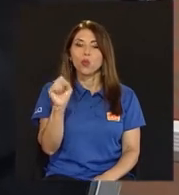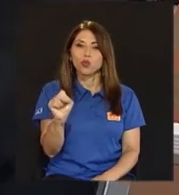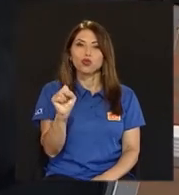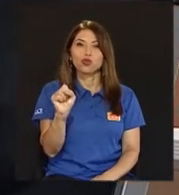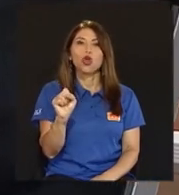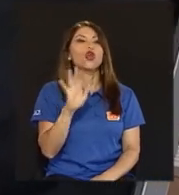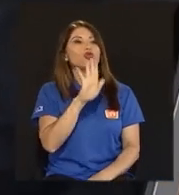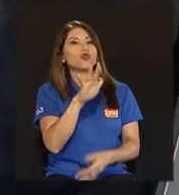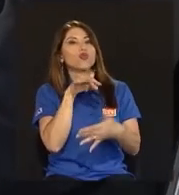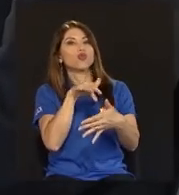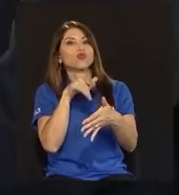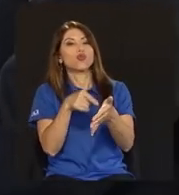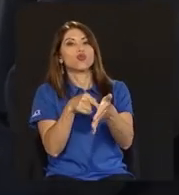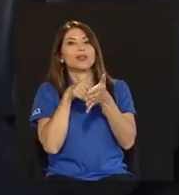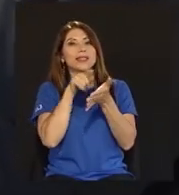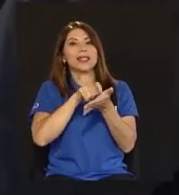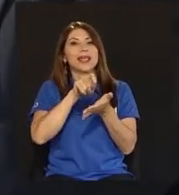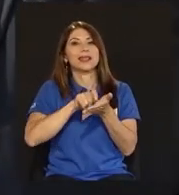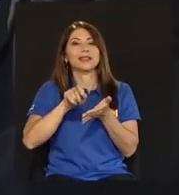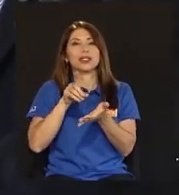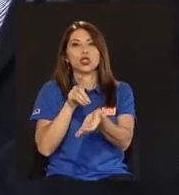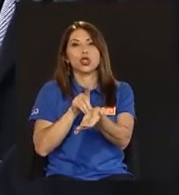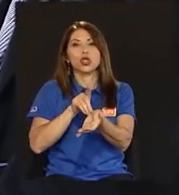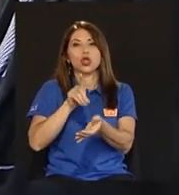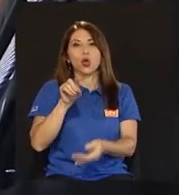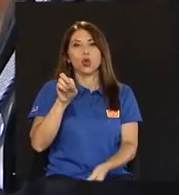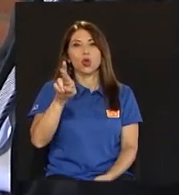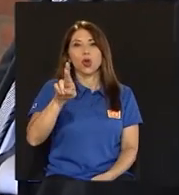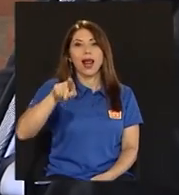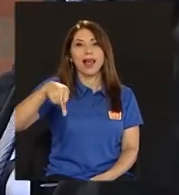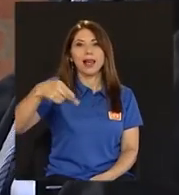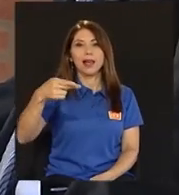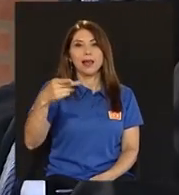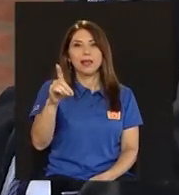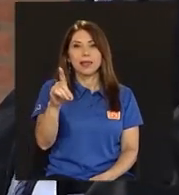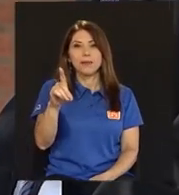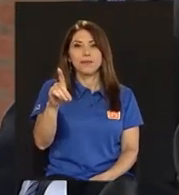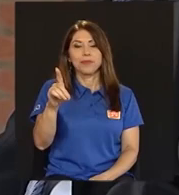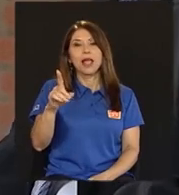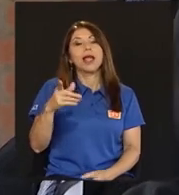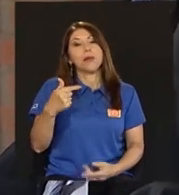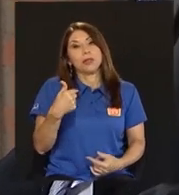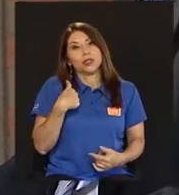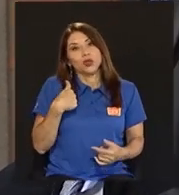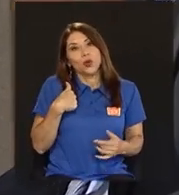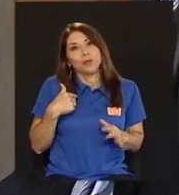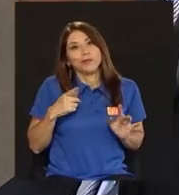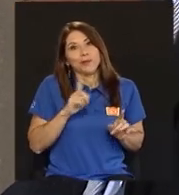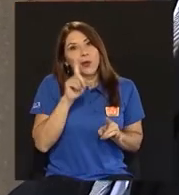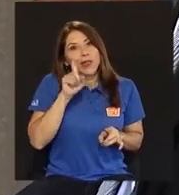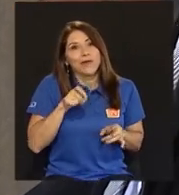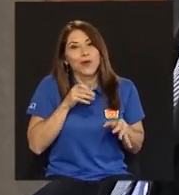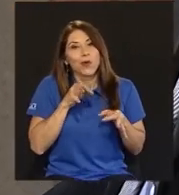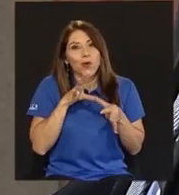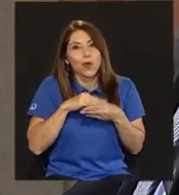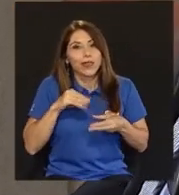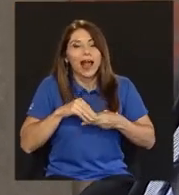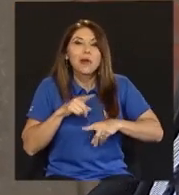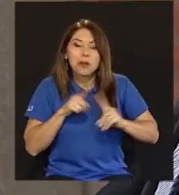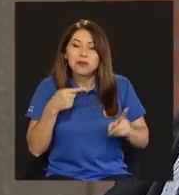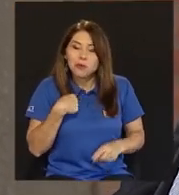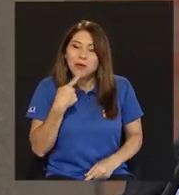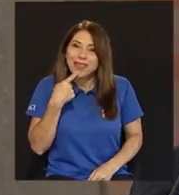doctoral, no estoy yo para contarlo, pero voy a ser indiscreto y decir que fue precisamente el